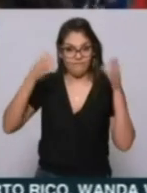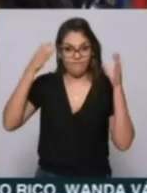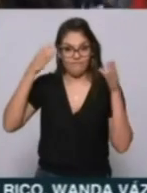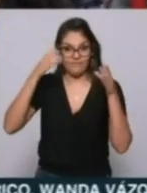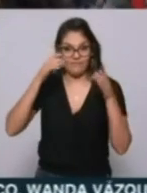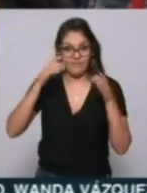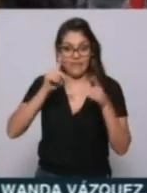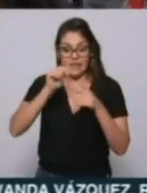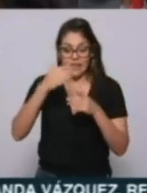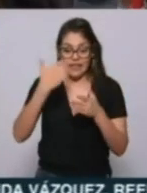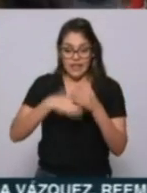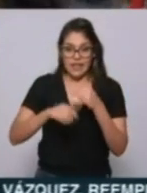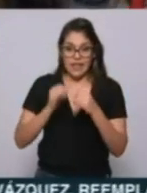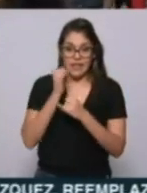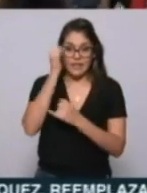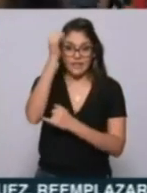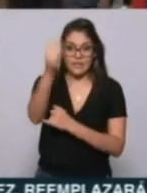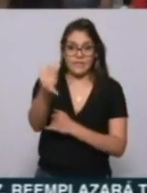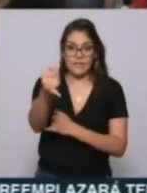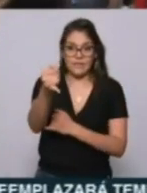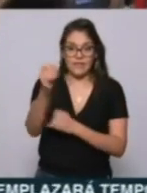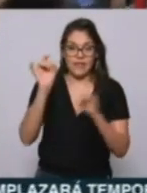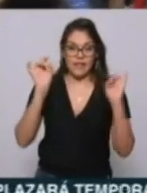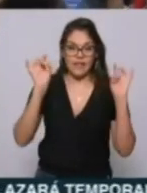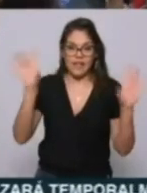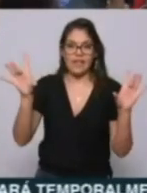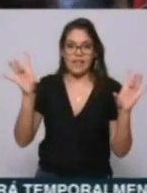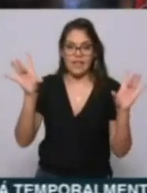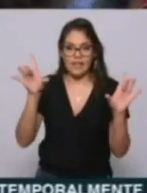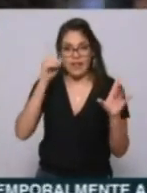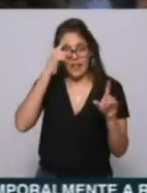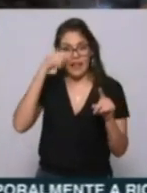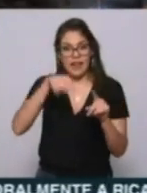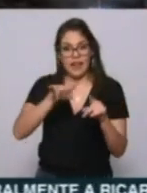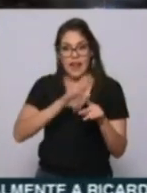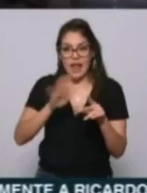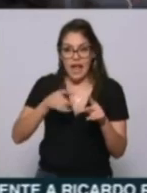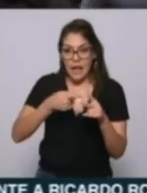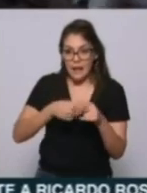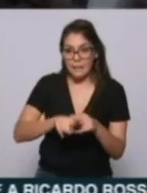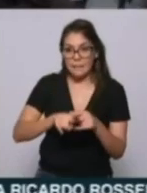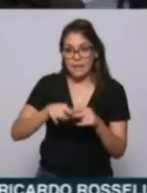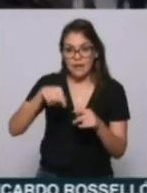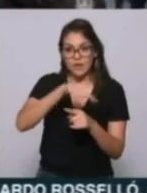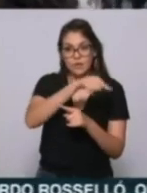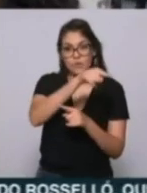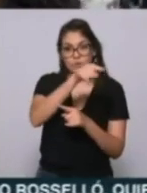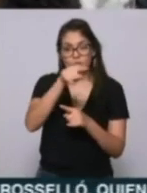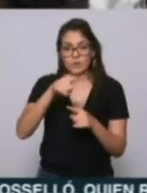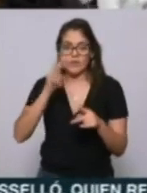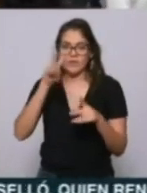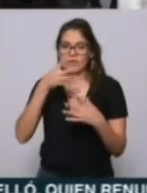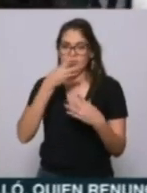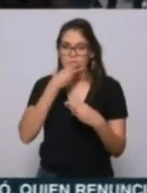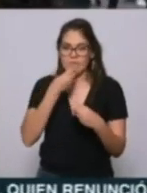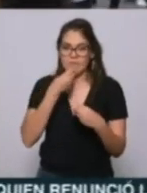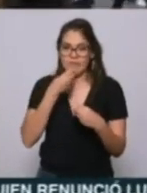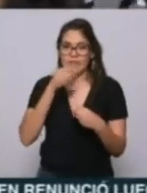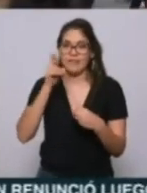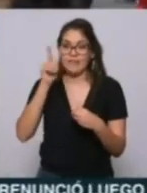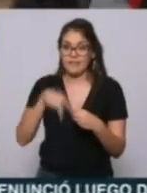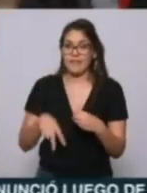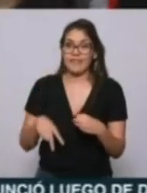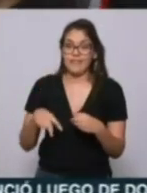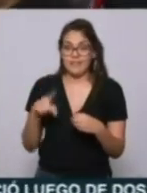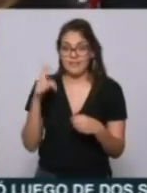al Ángel de la Independencia, ícono de nuestra ciudad, con lo cual, partiendo de esa base, toda la ruta es muy bonita. Ahora, es agresiva.